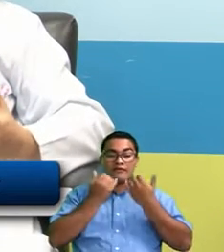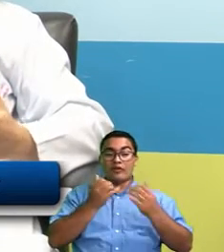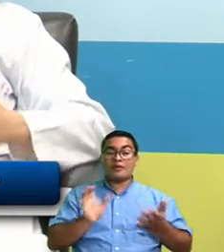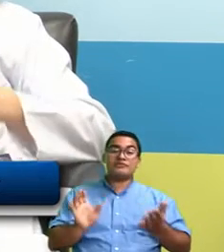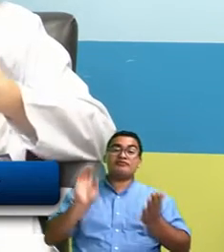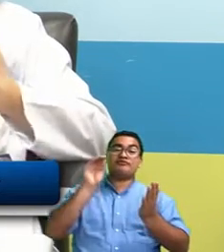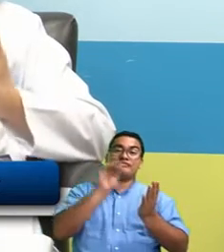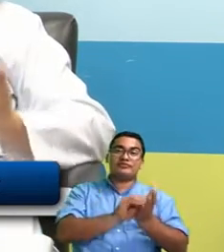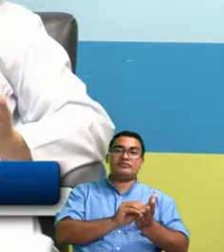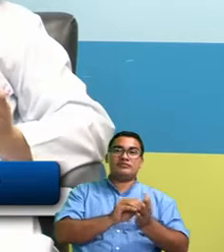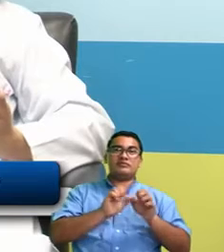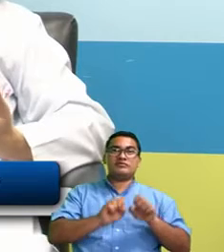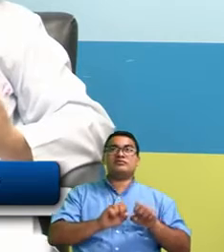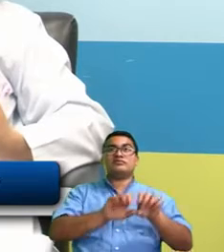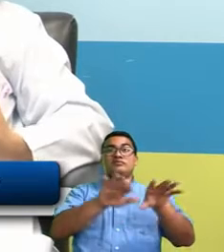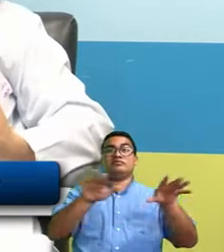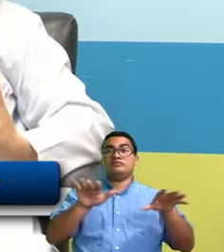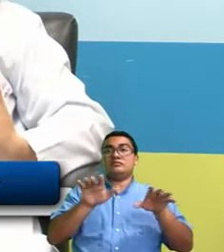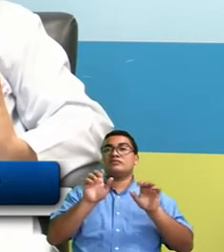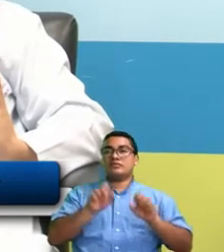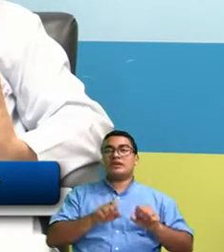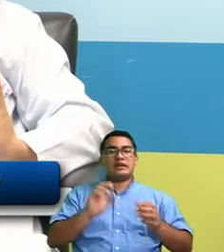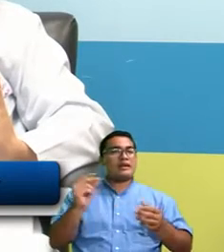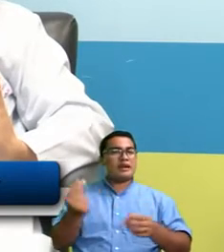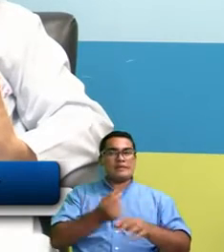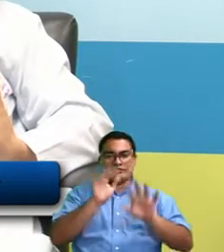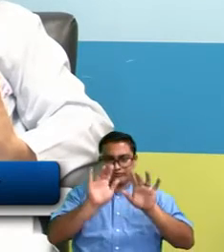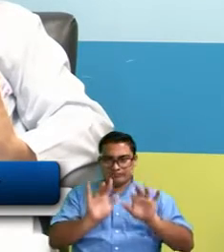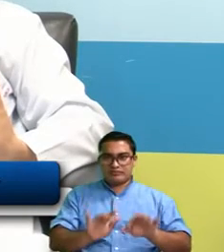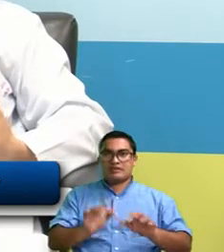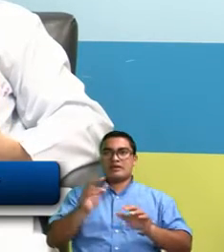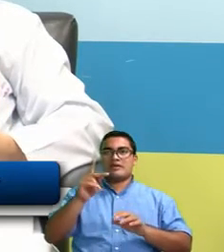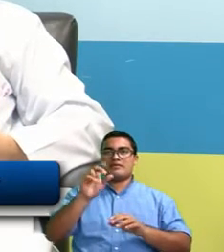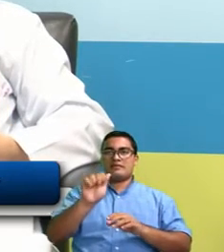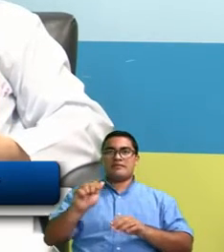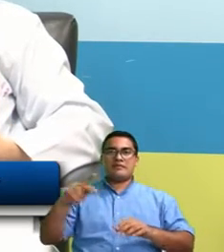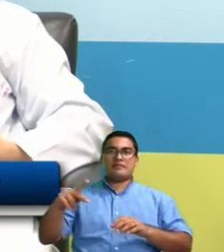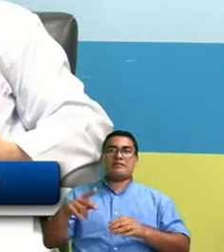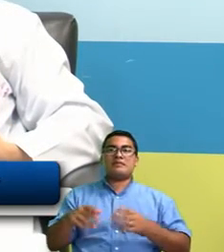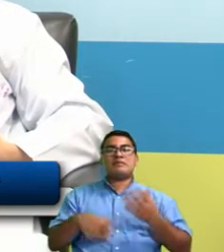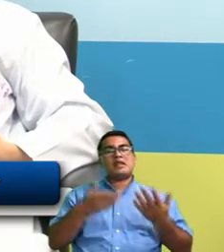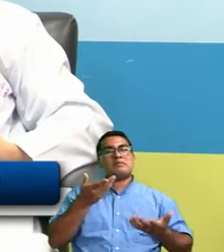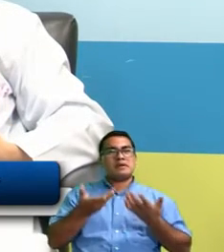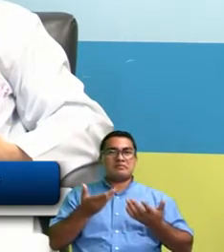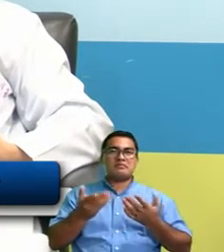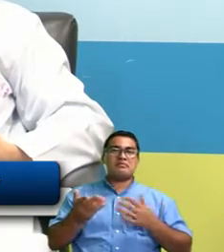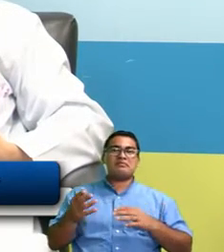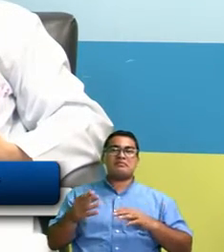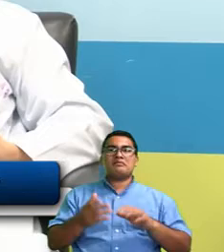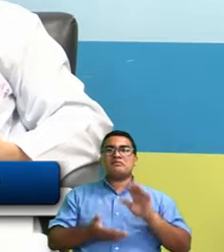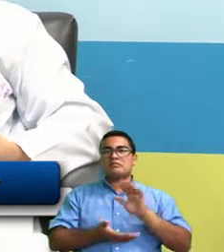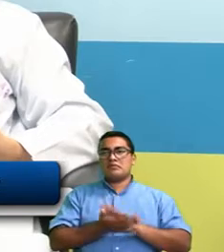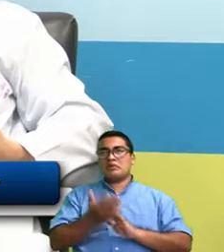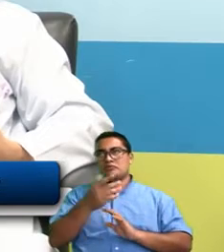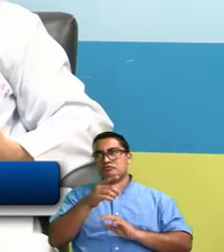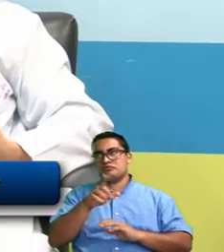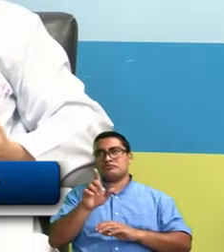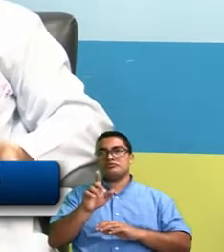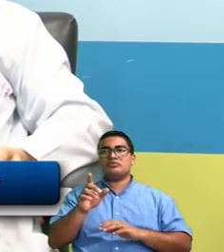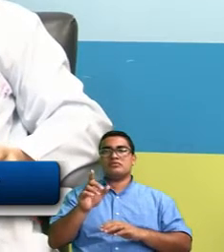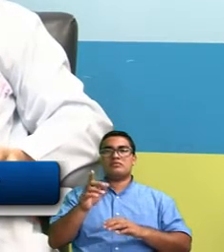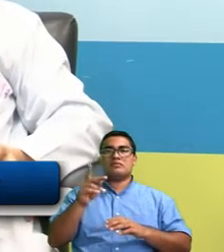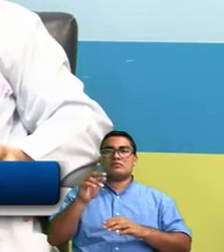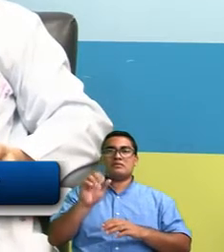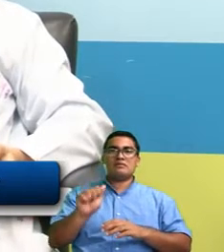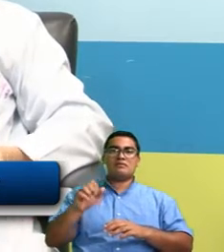tal forma que eso agiliza el resultado del Papá Nicolau, porque muchas pacientes dicen, me voy a hacer mi Papá Nicolau, me dan mi cita al mes, llego al mes y no